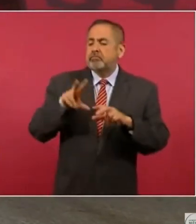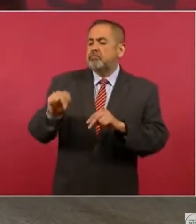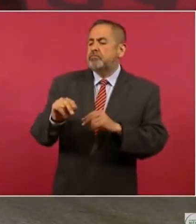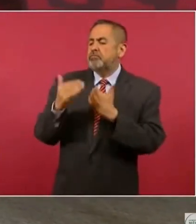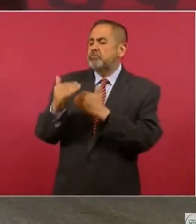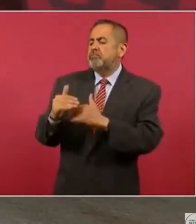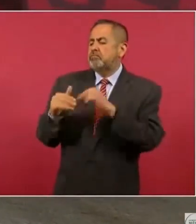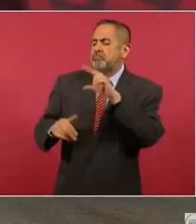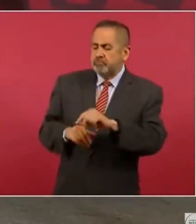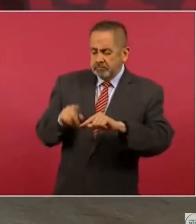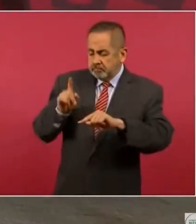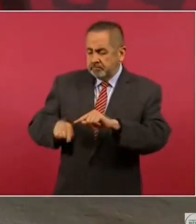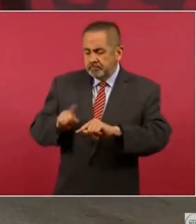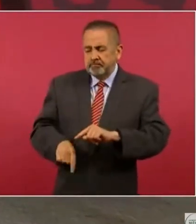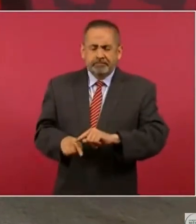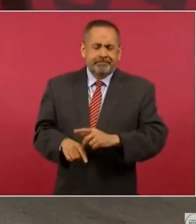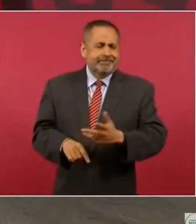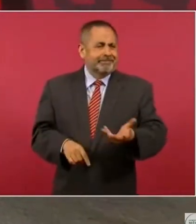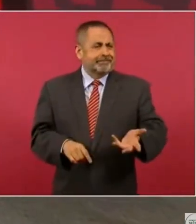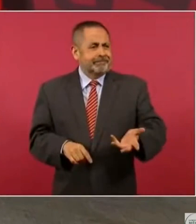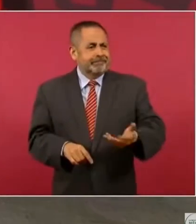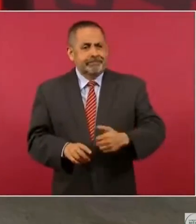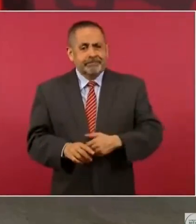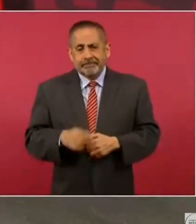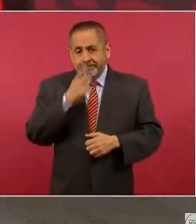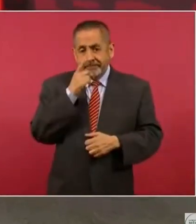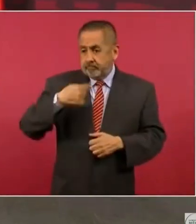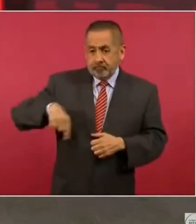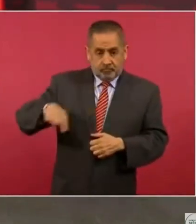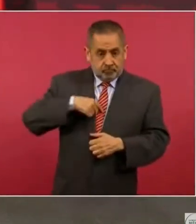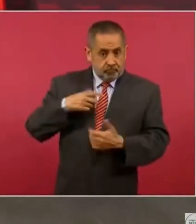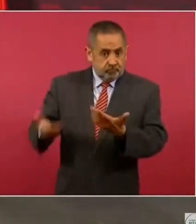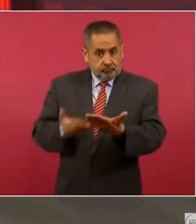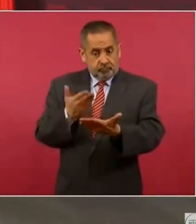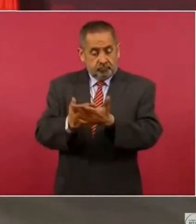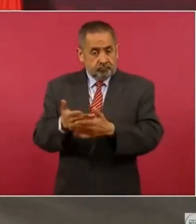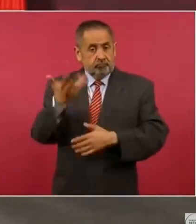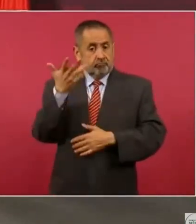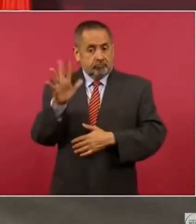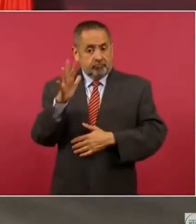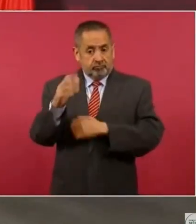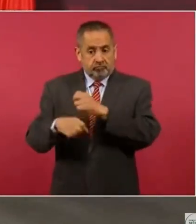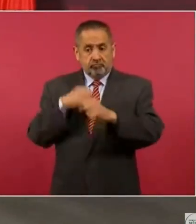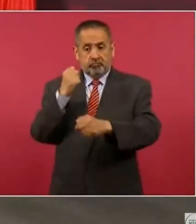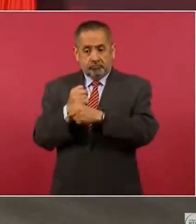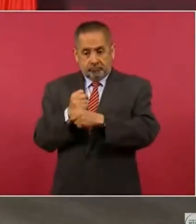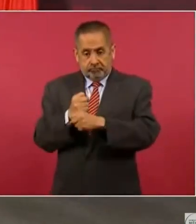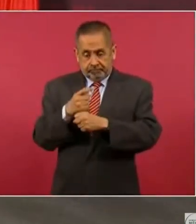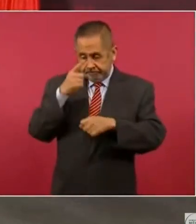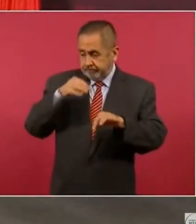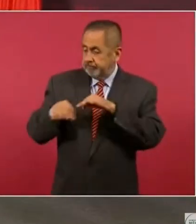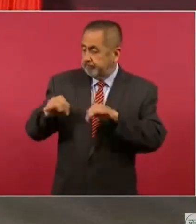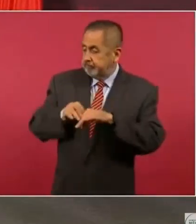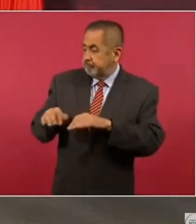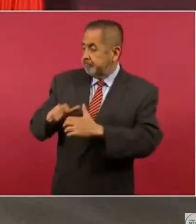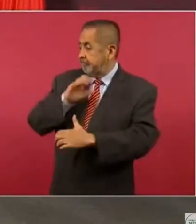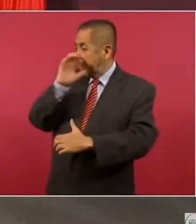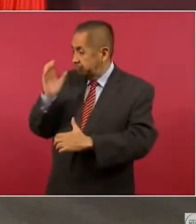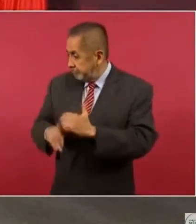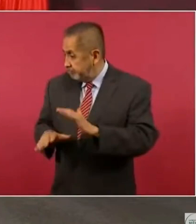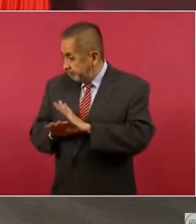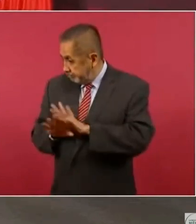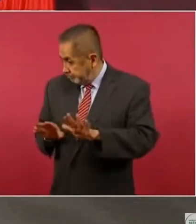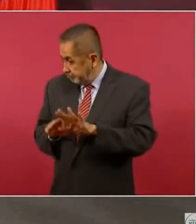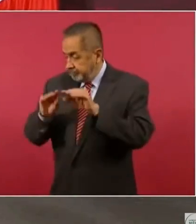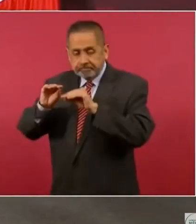limita, porque decíamos, tienen que pasar 10 años para que un funcionario pueda trabajar